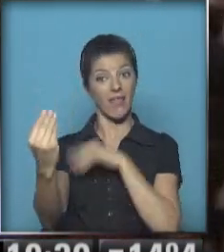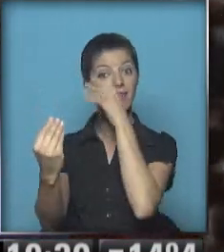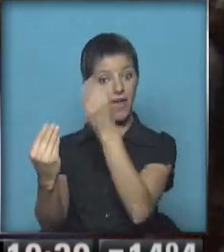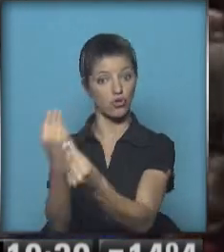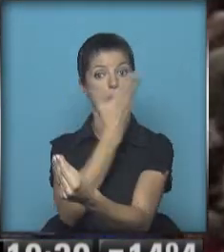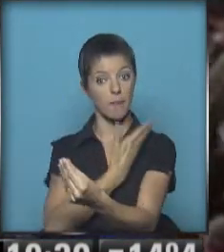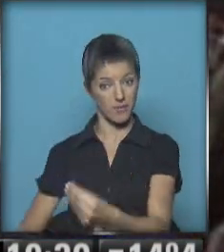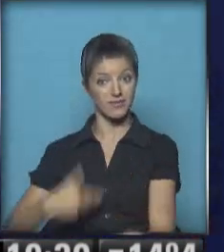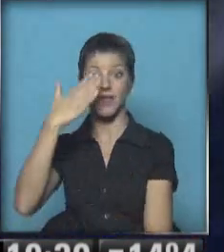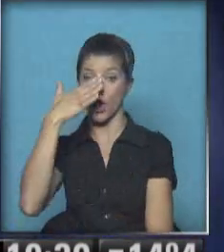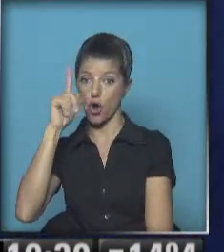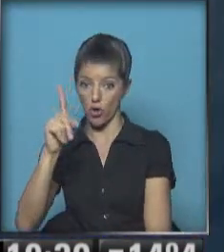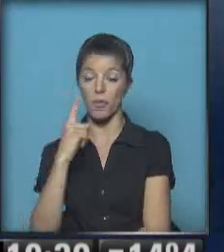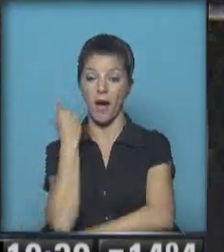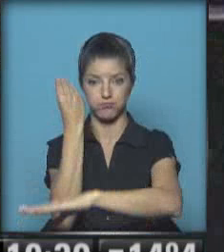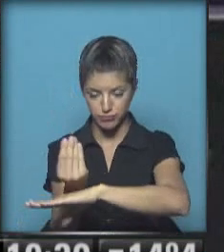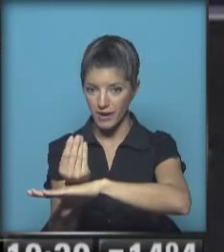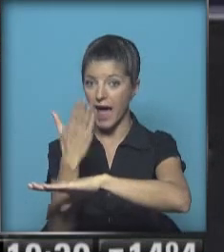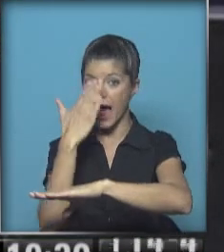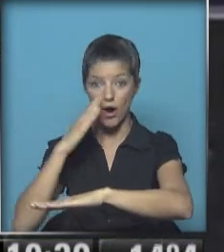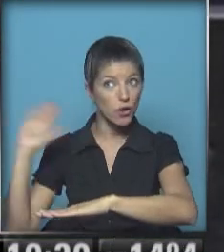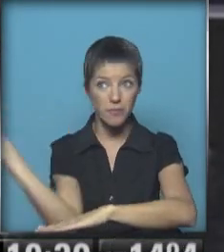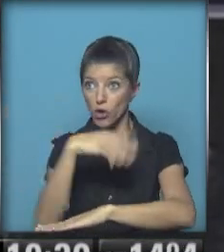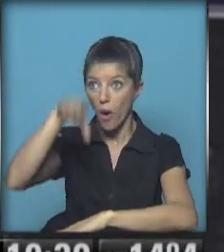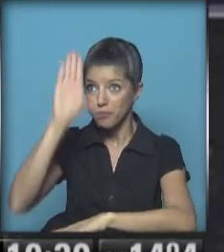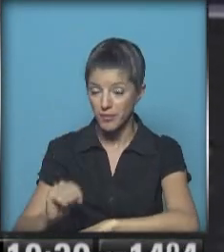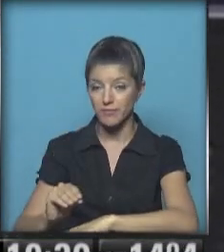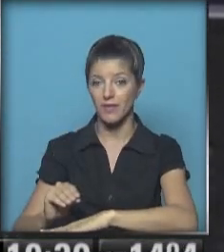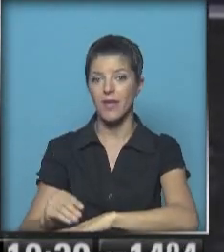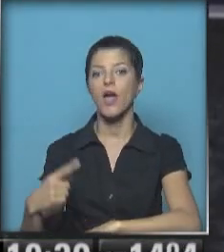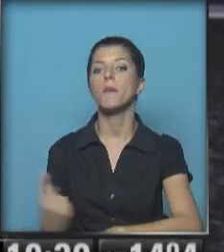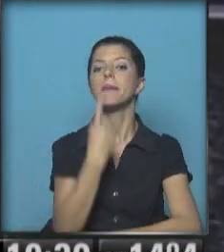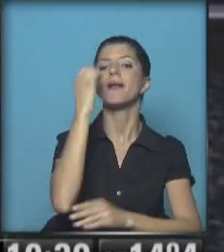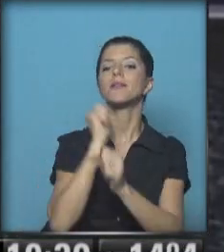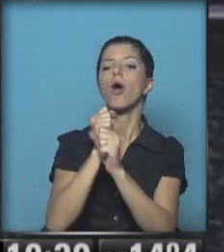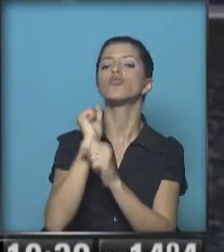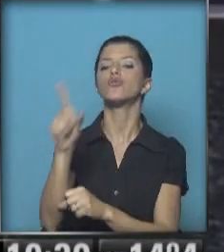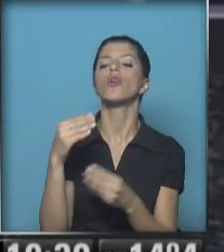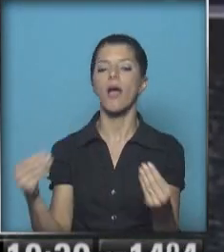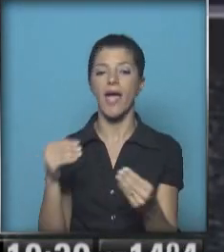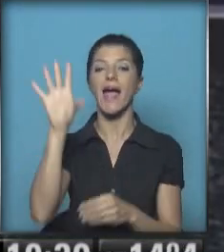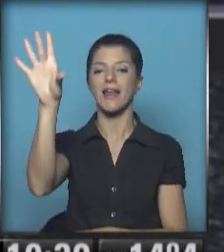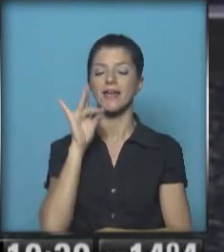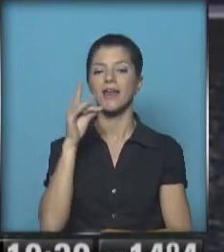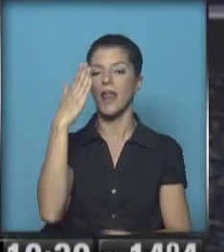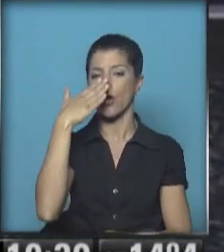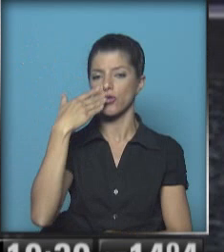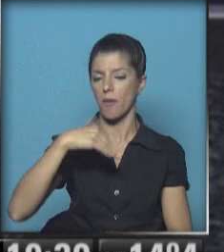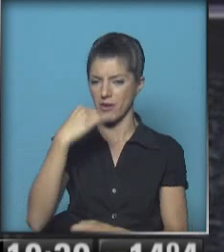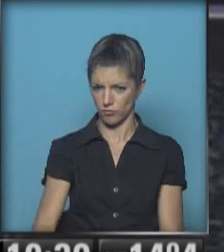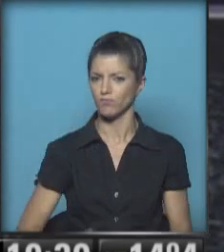en Córdoba, desde Córdoba, para todo el país, tiene una primera tarea: elegir la Córdoba más